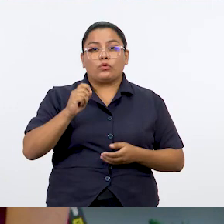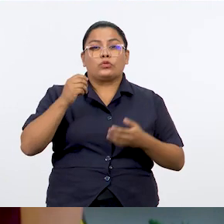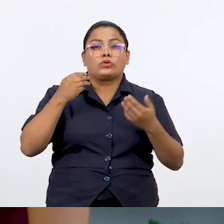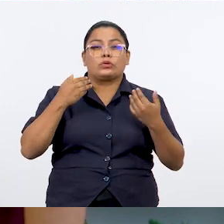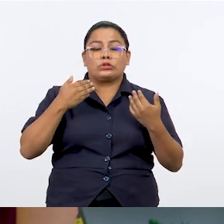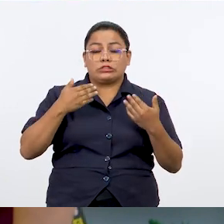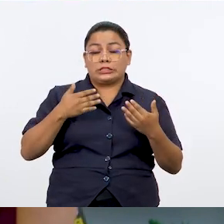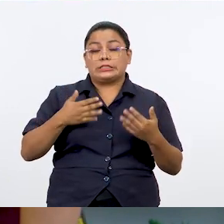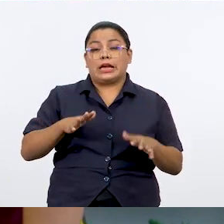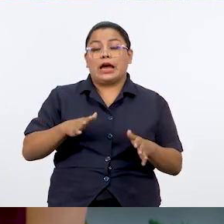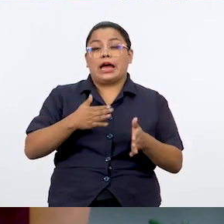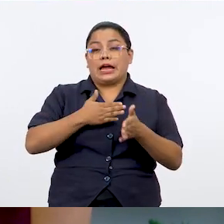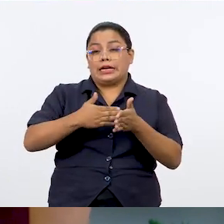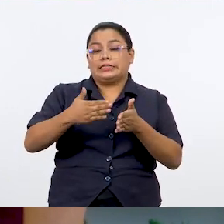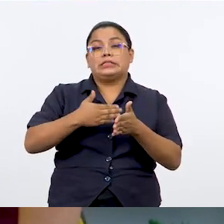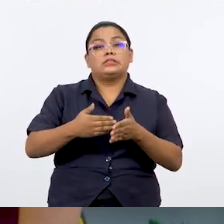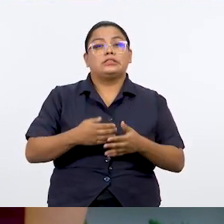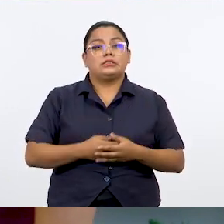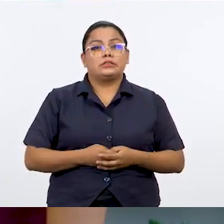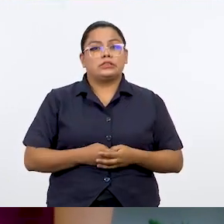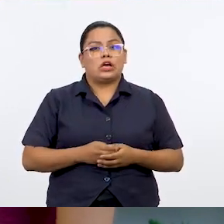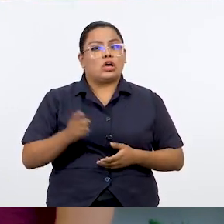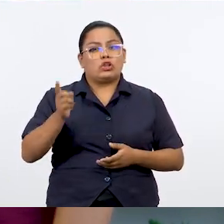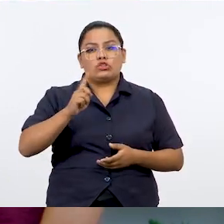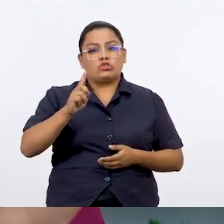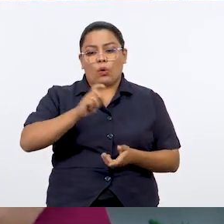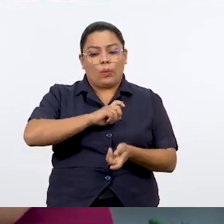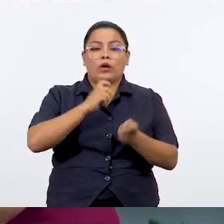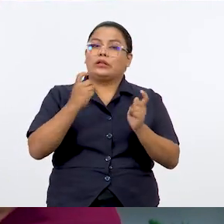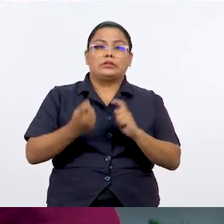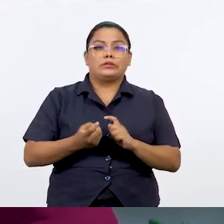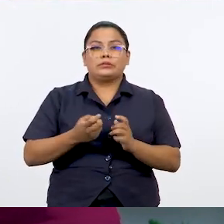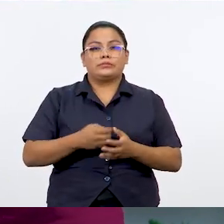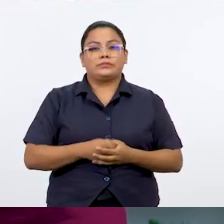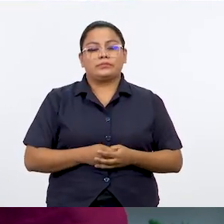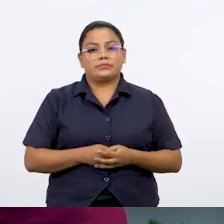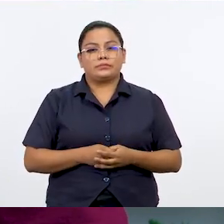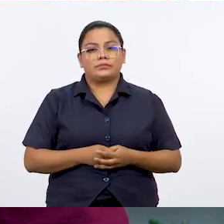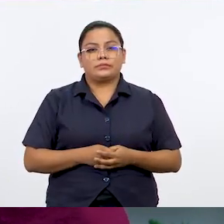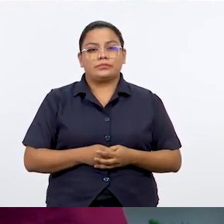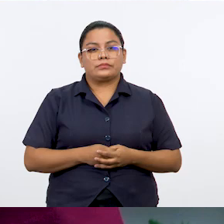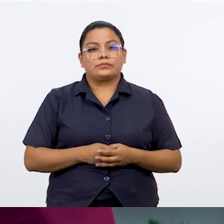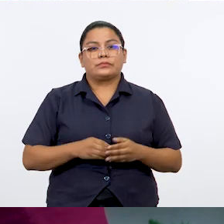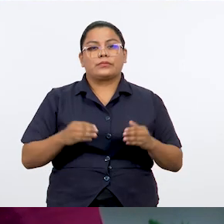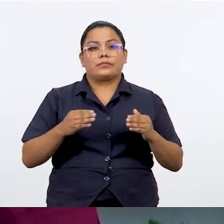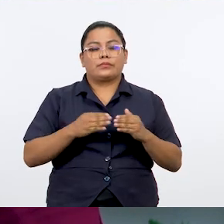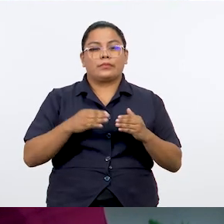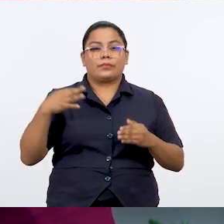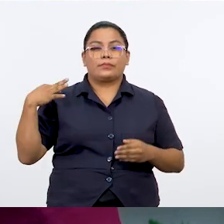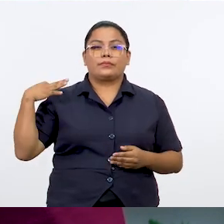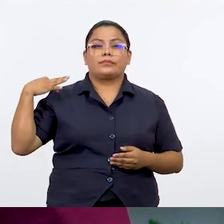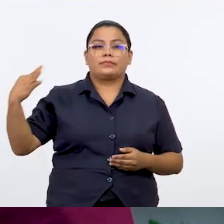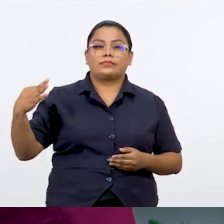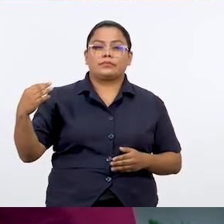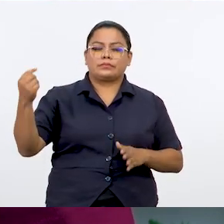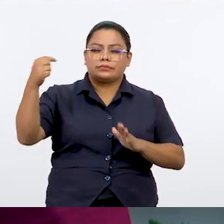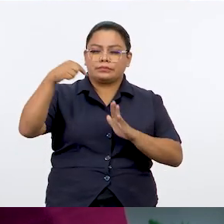se encontraba al inicio, no cuando hacemos una transformación. Además, los invitamos a que